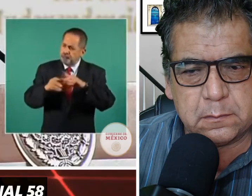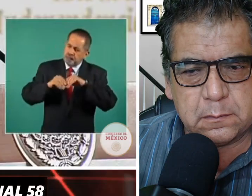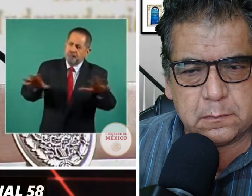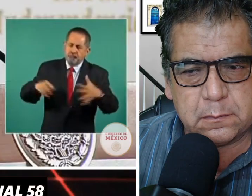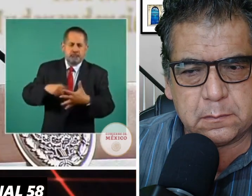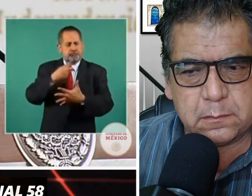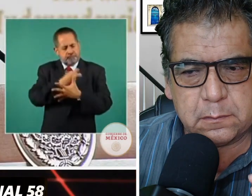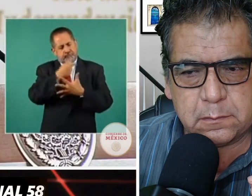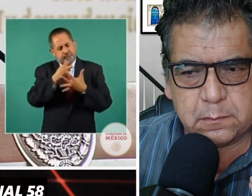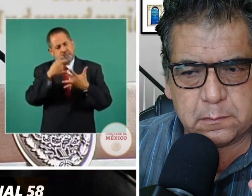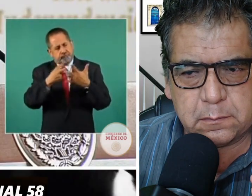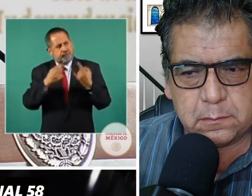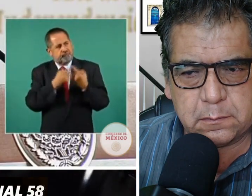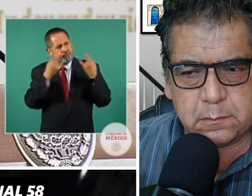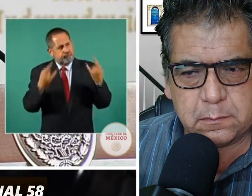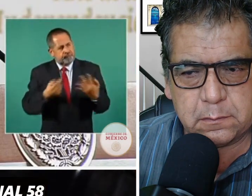Conocer los antecedentes,